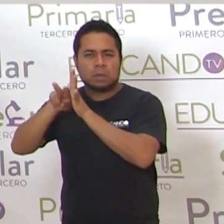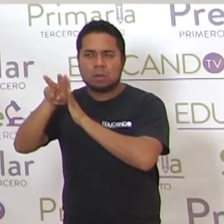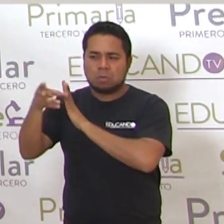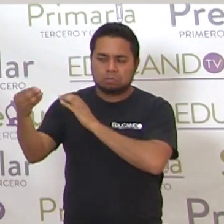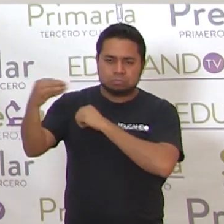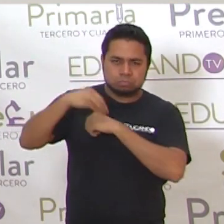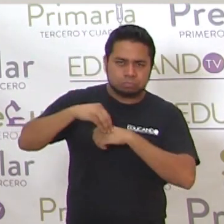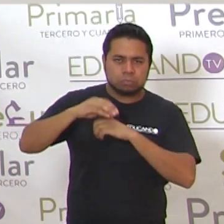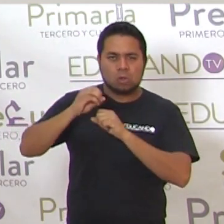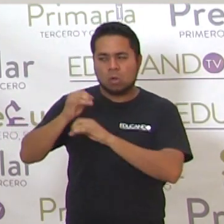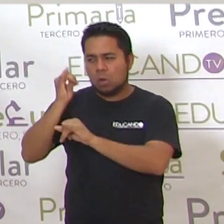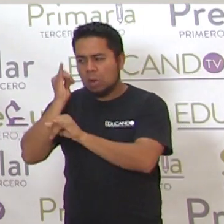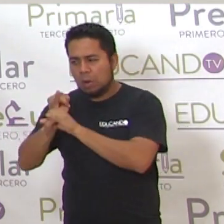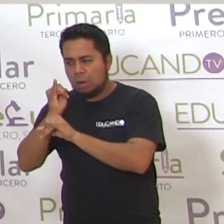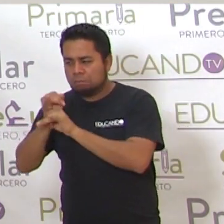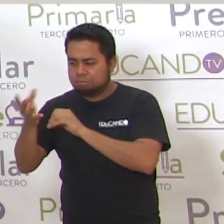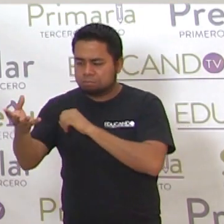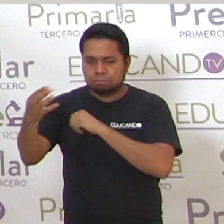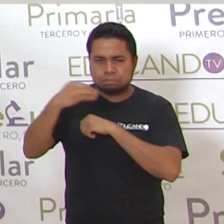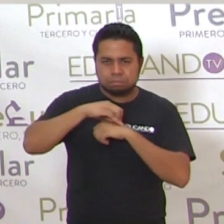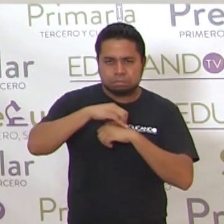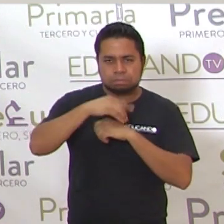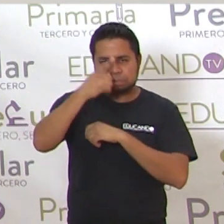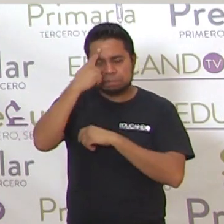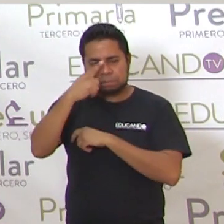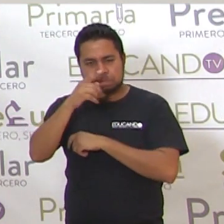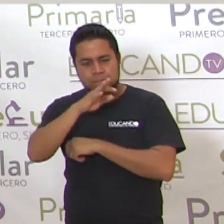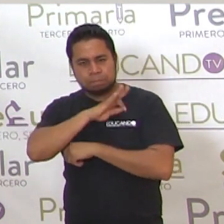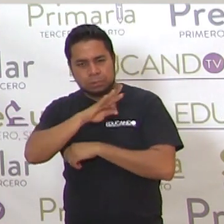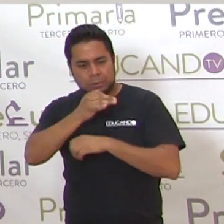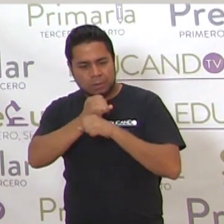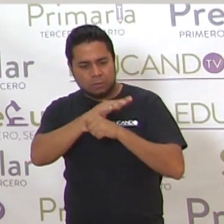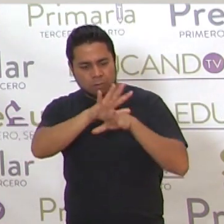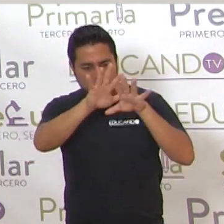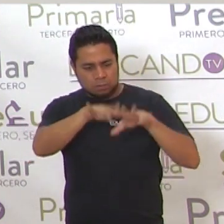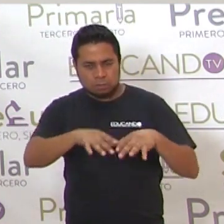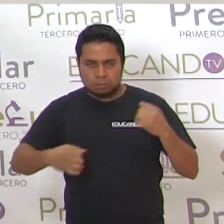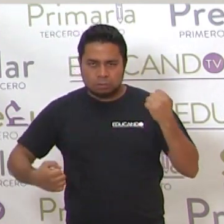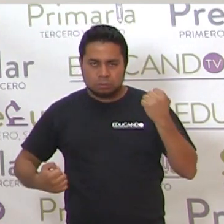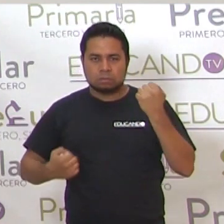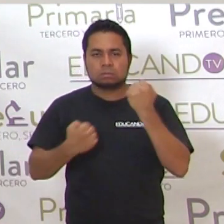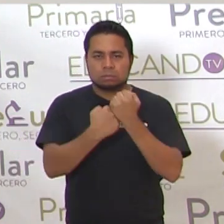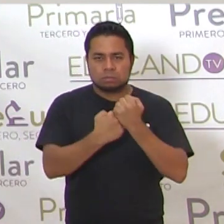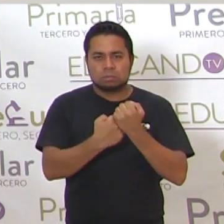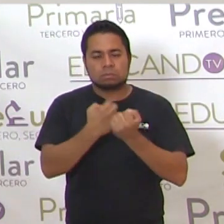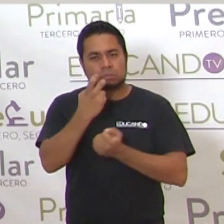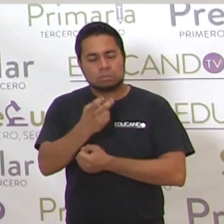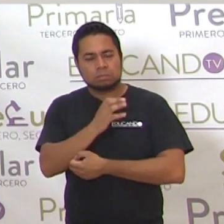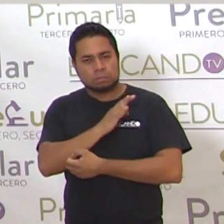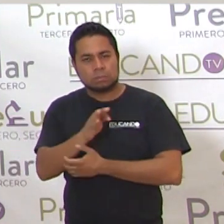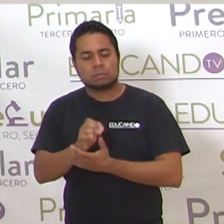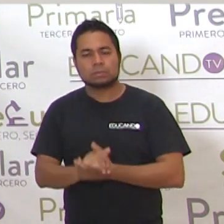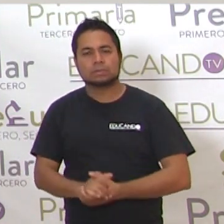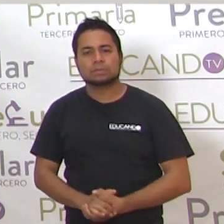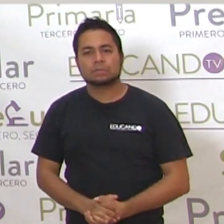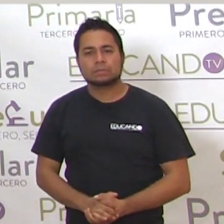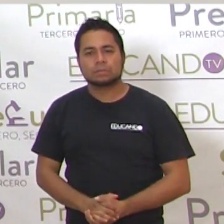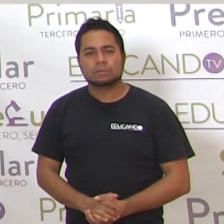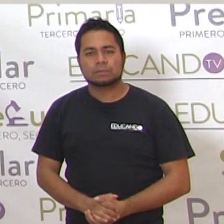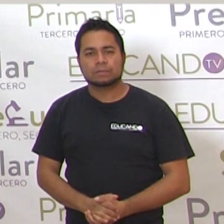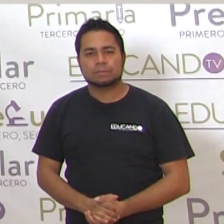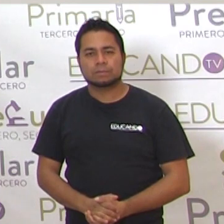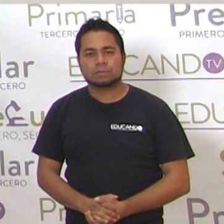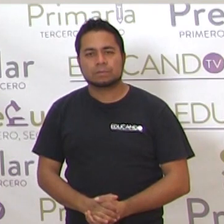direcciones de páginas de internet para sustentar la información que estás compartiendo muy bien